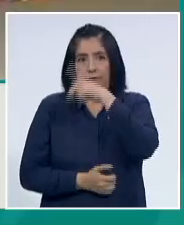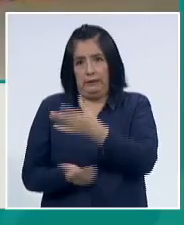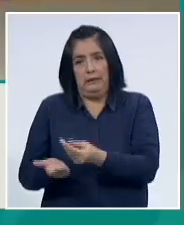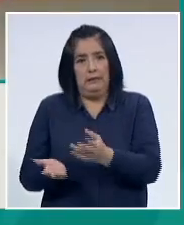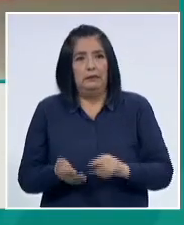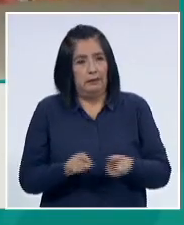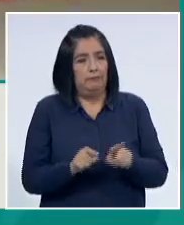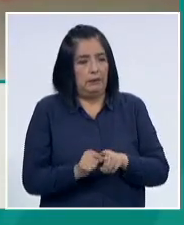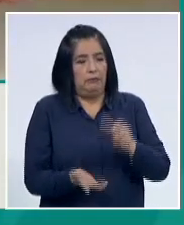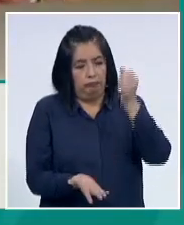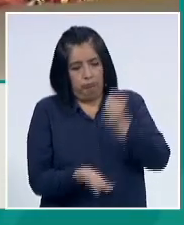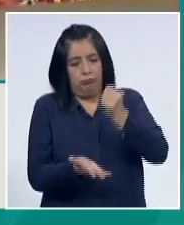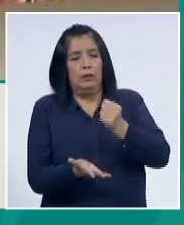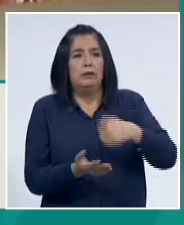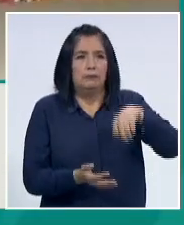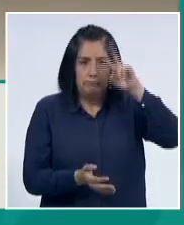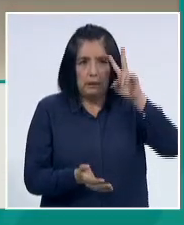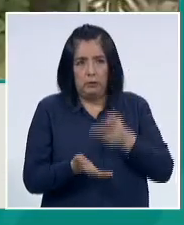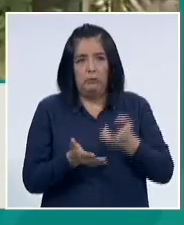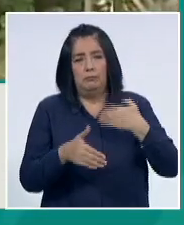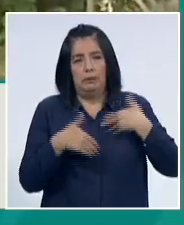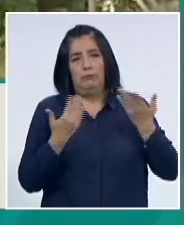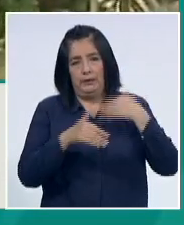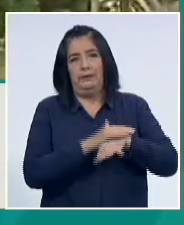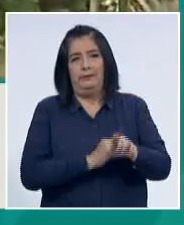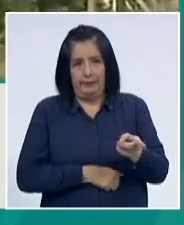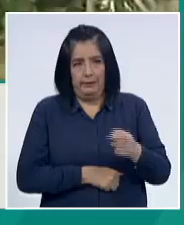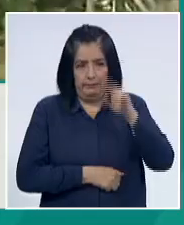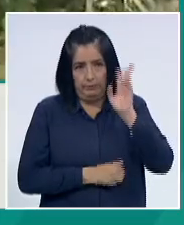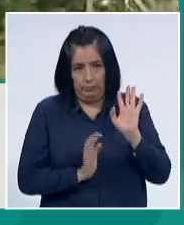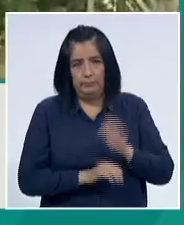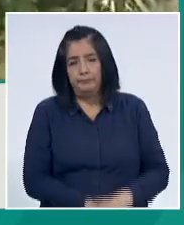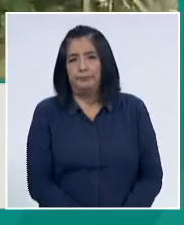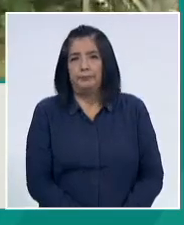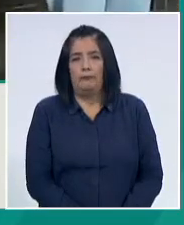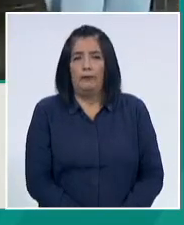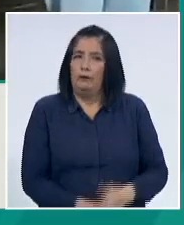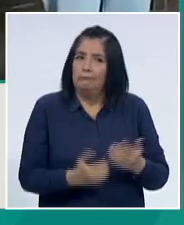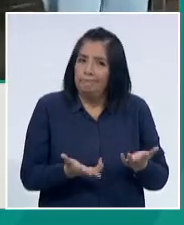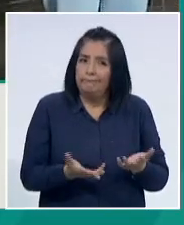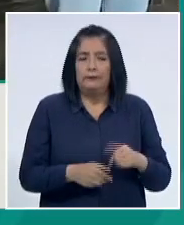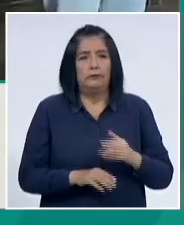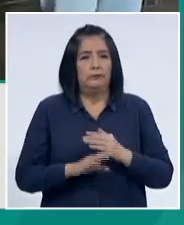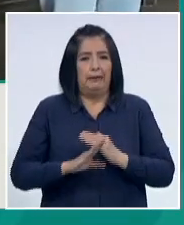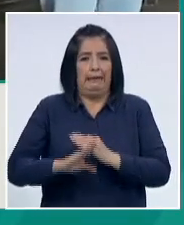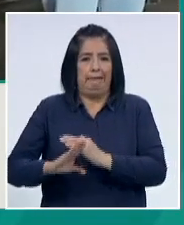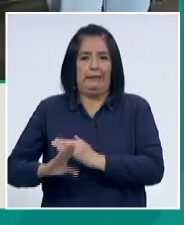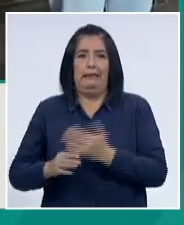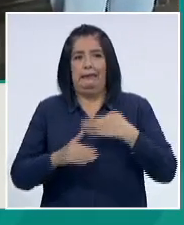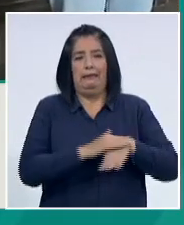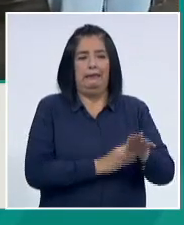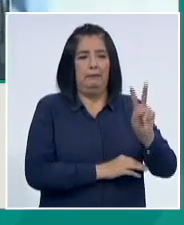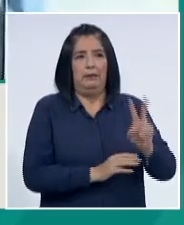una visa del Estado peruano para poder ingresar al Perú. Si esto evitará que ingresen